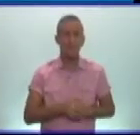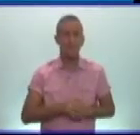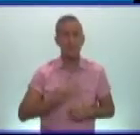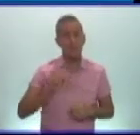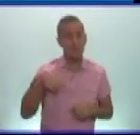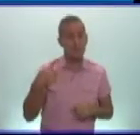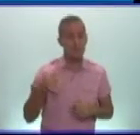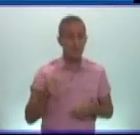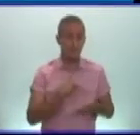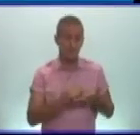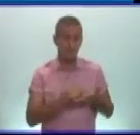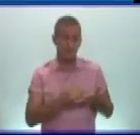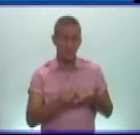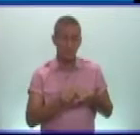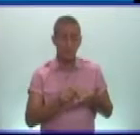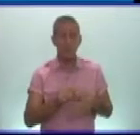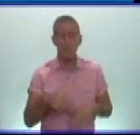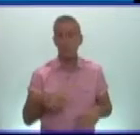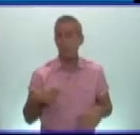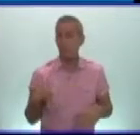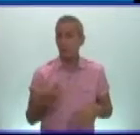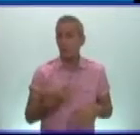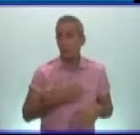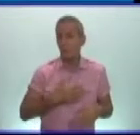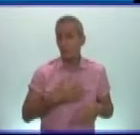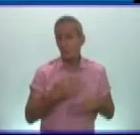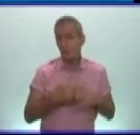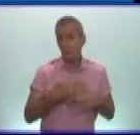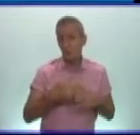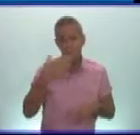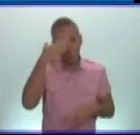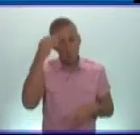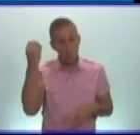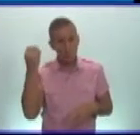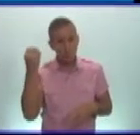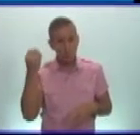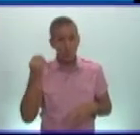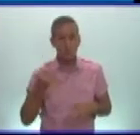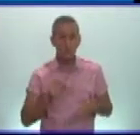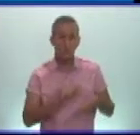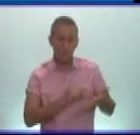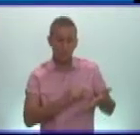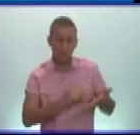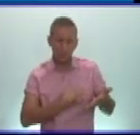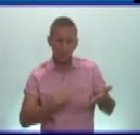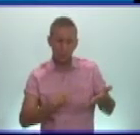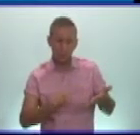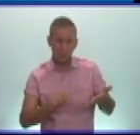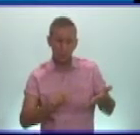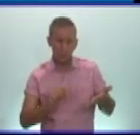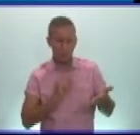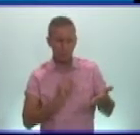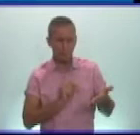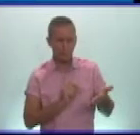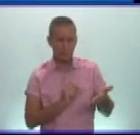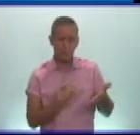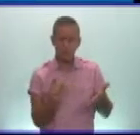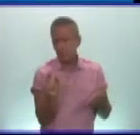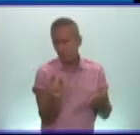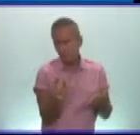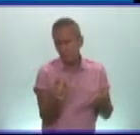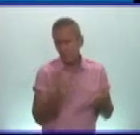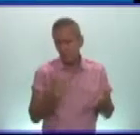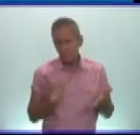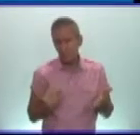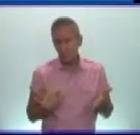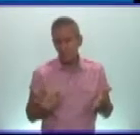haber escrito nuestro nombre, olvidamos algo, ponemos algún texto generalmente breve que podemos añadirlo al final de la carta